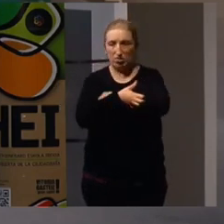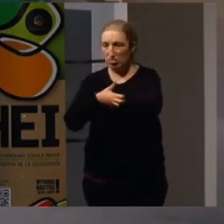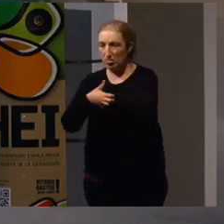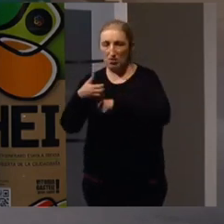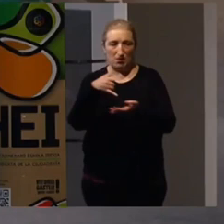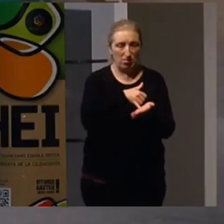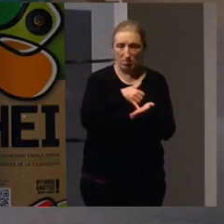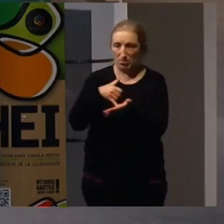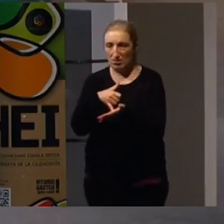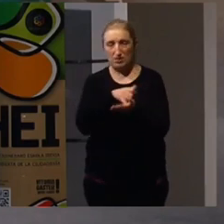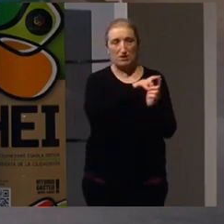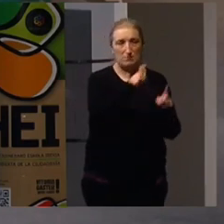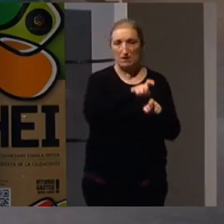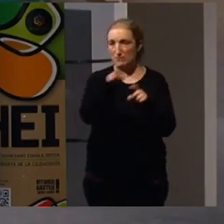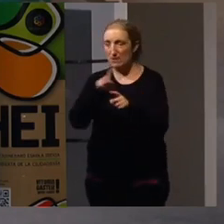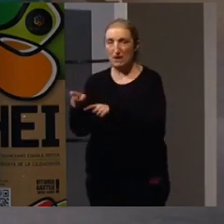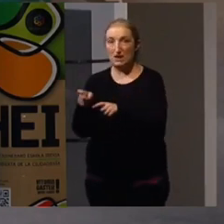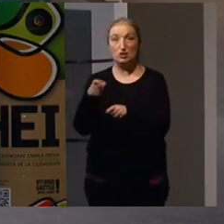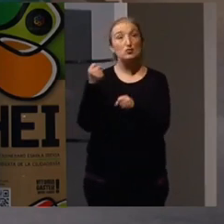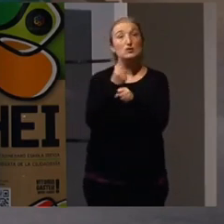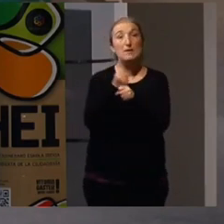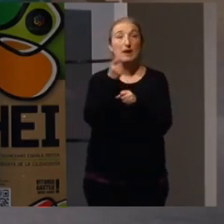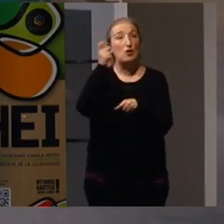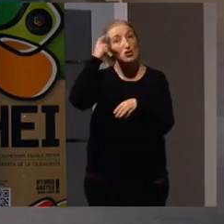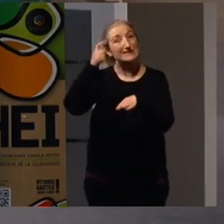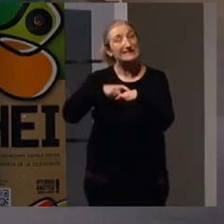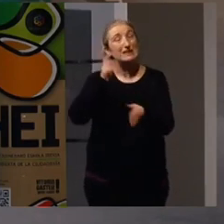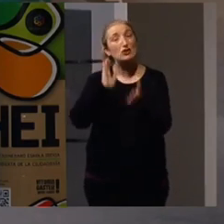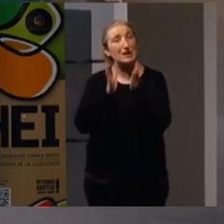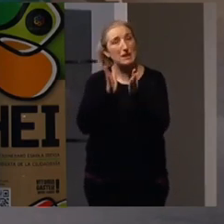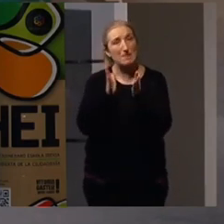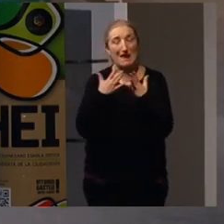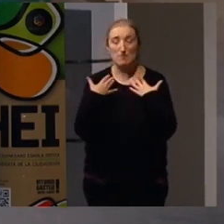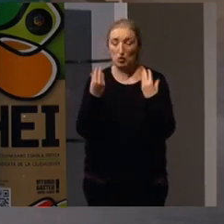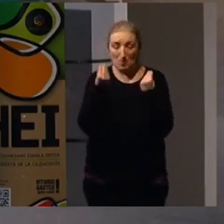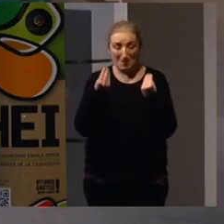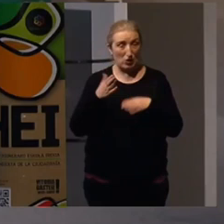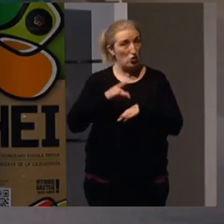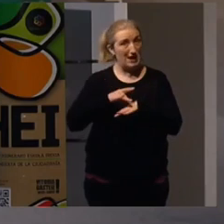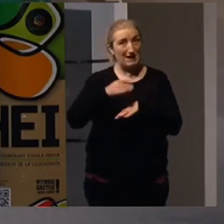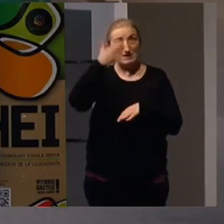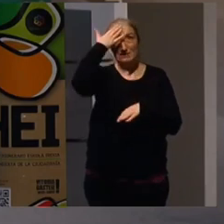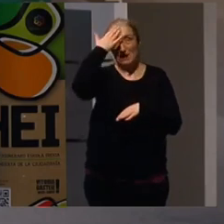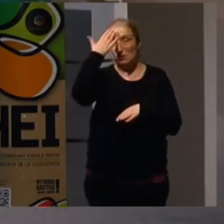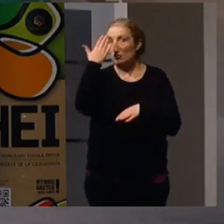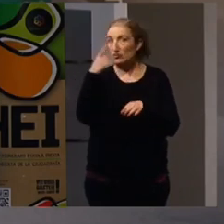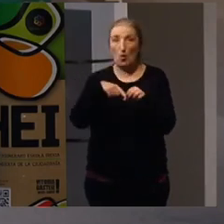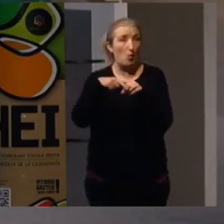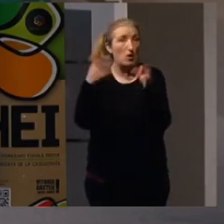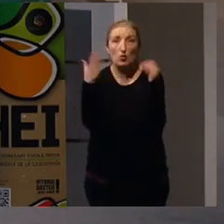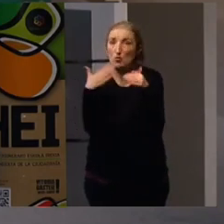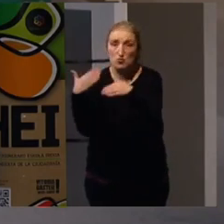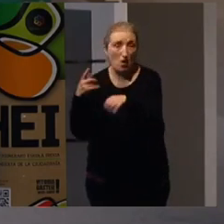llevar a fin de mes, pues todo el trabajo psicoterapéutico que podrías hacer para superar esa experiencia traumática, pues nunca tiene hueco, nunca tiene lugar, ¿no?